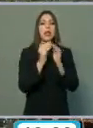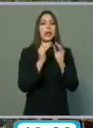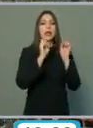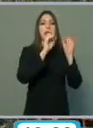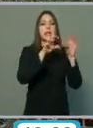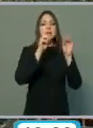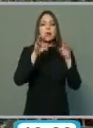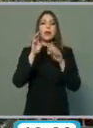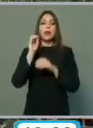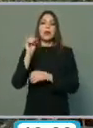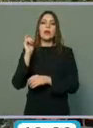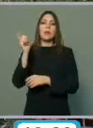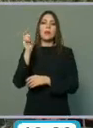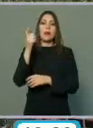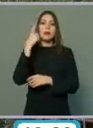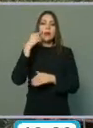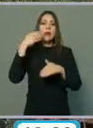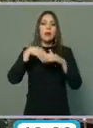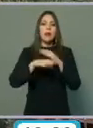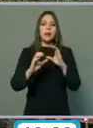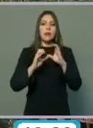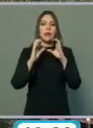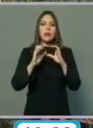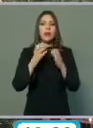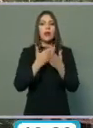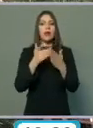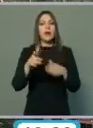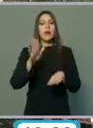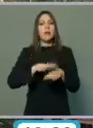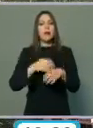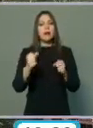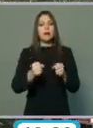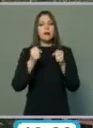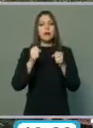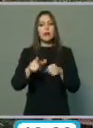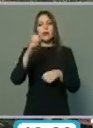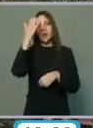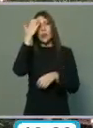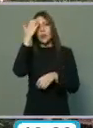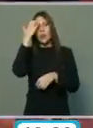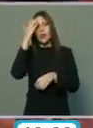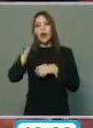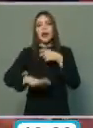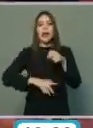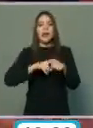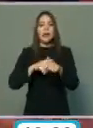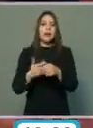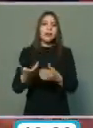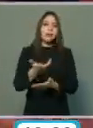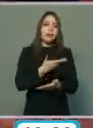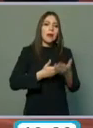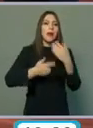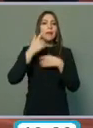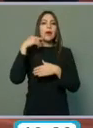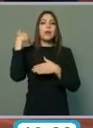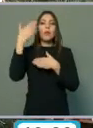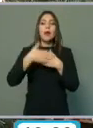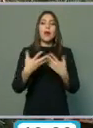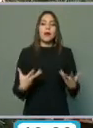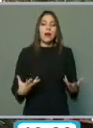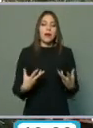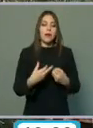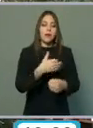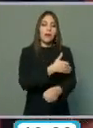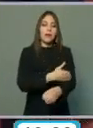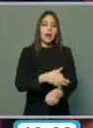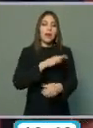pensión. Y eso, pues bueno, nos garantiza que ya ellos van con una cierta socialización Claro. para integrarse a una familia. Oye, ¿y nosotros